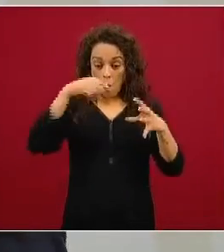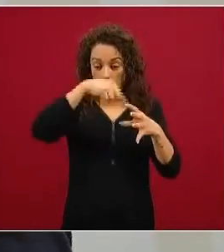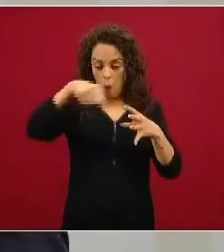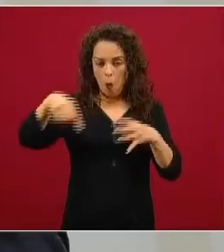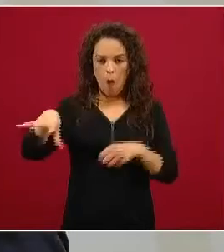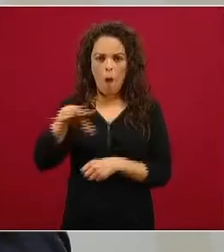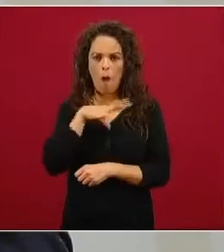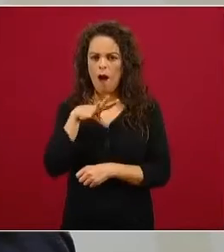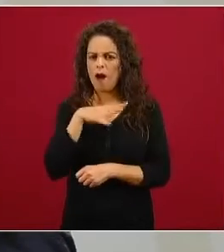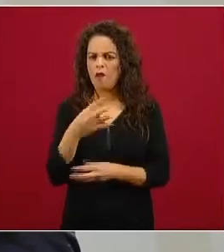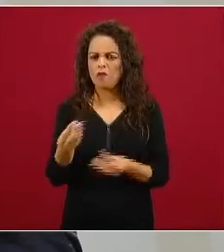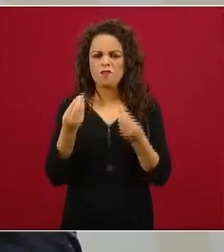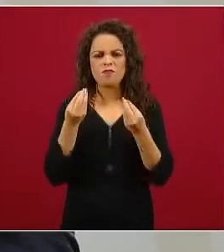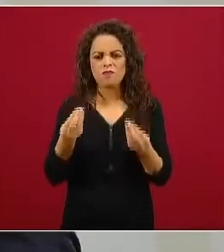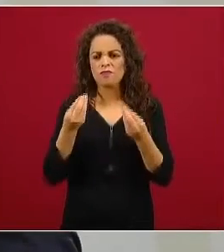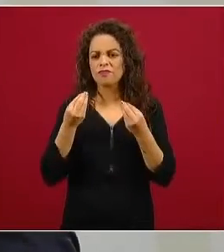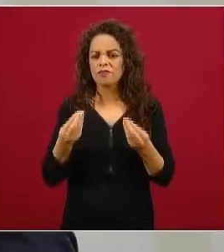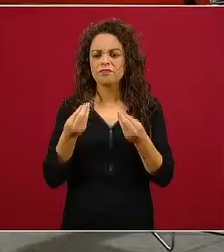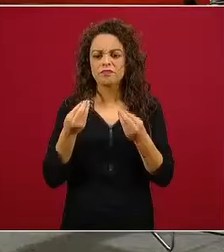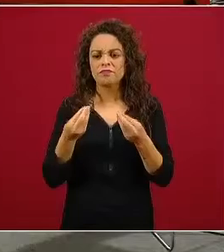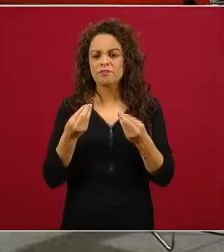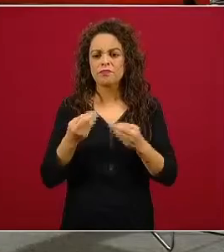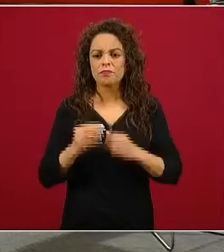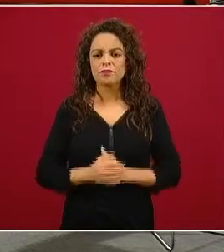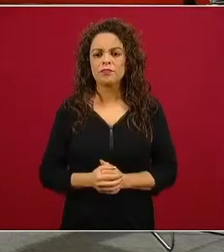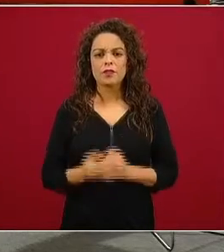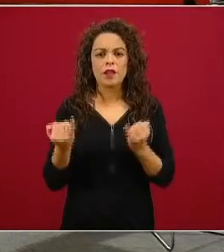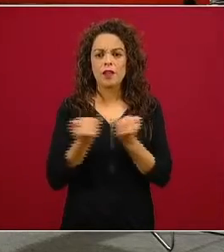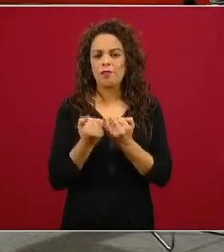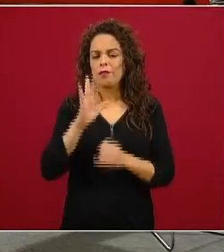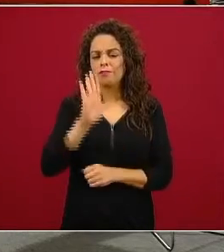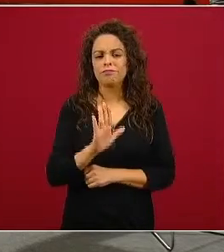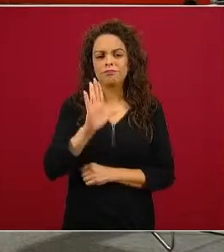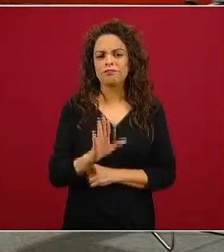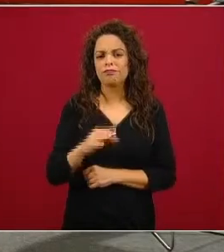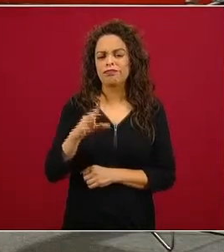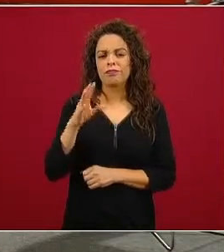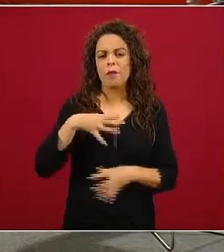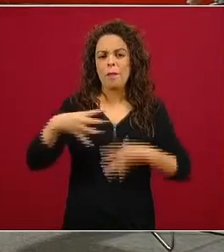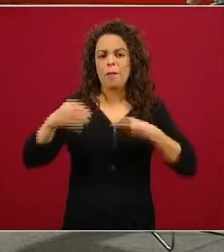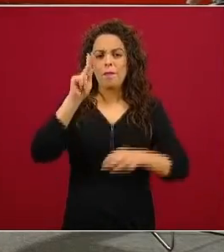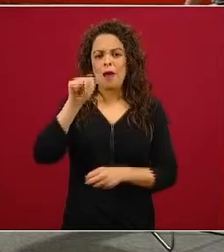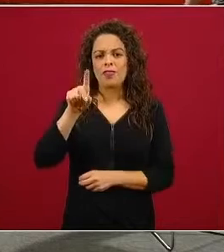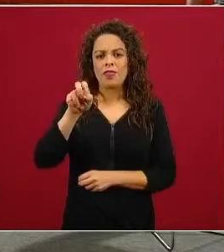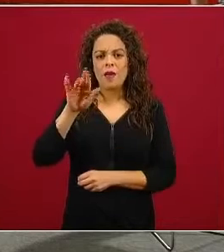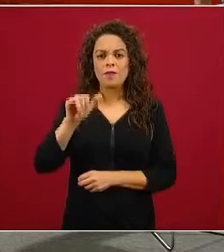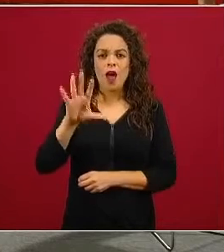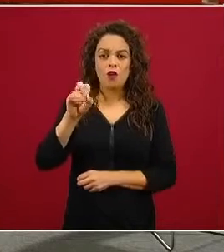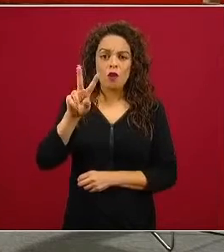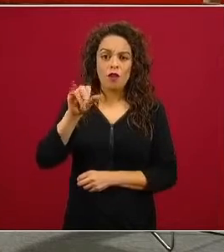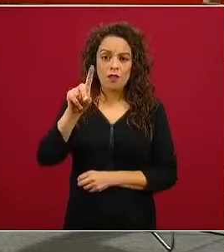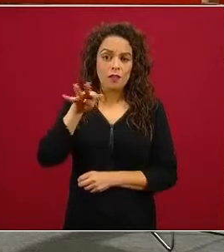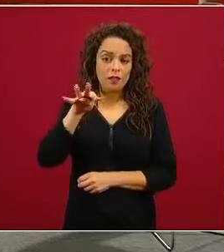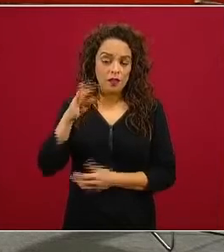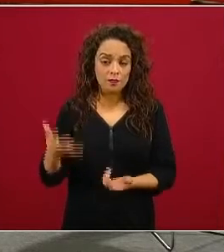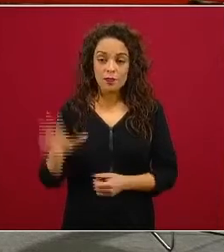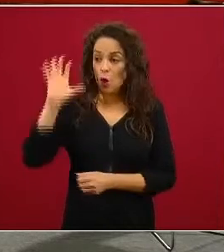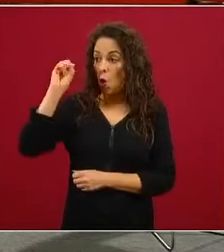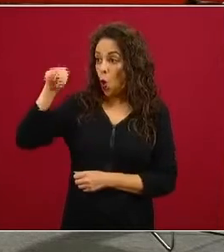El subsecretario Gatell se refirió exactamente a la infodemia, esta epidemia de informaciones falsas,